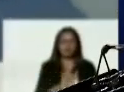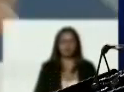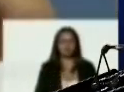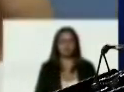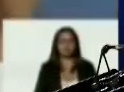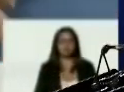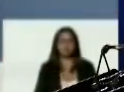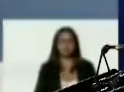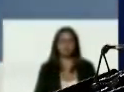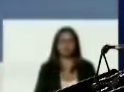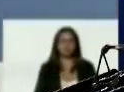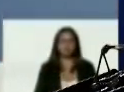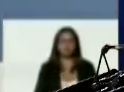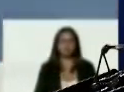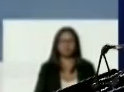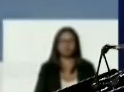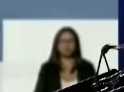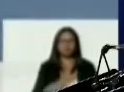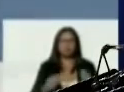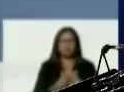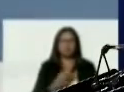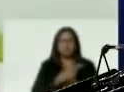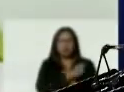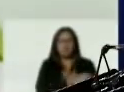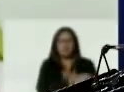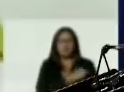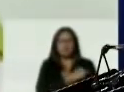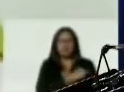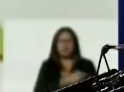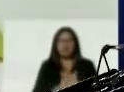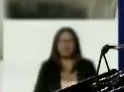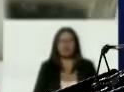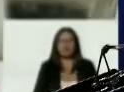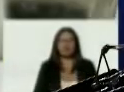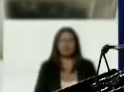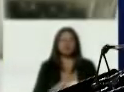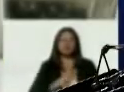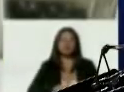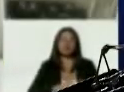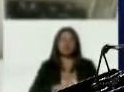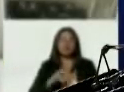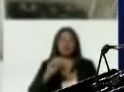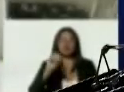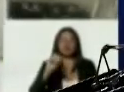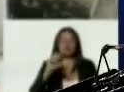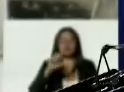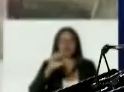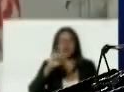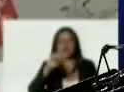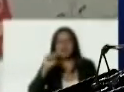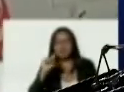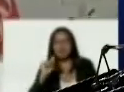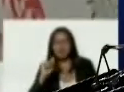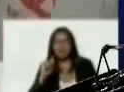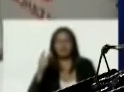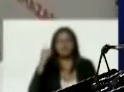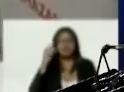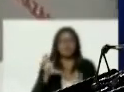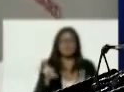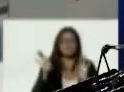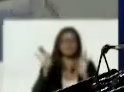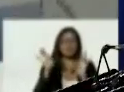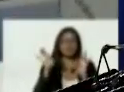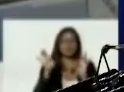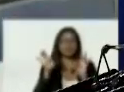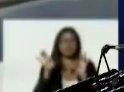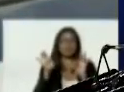grandes líderes de la intelectualidad venezolana. El pan y el circo no es por una sociedad desarrollada ni por una sociedad